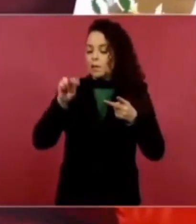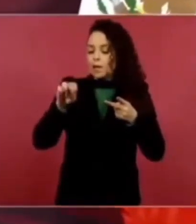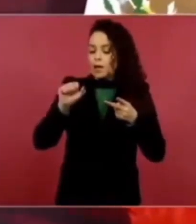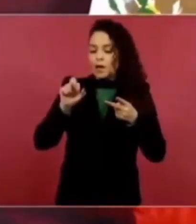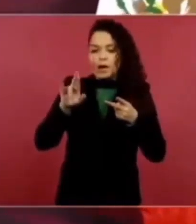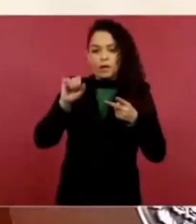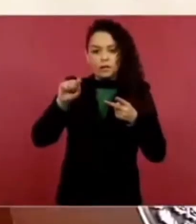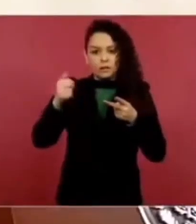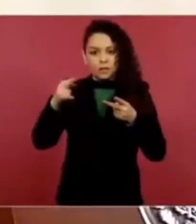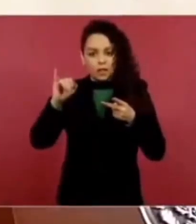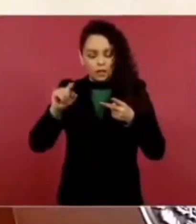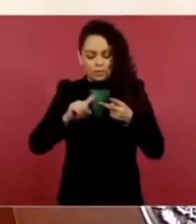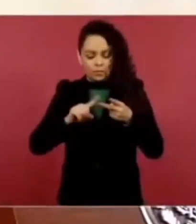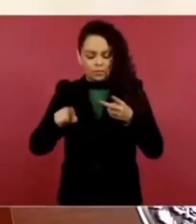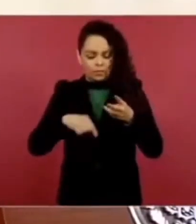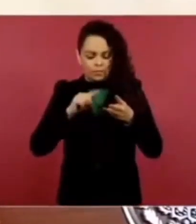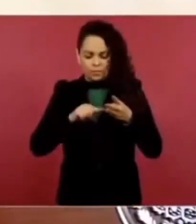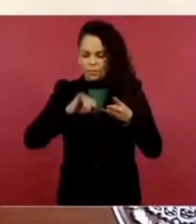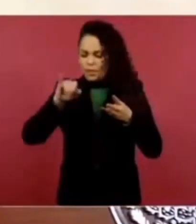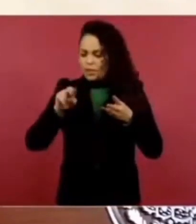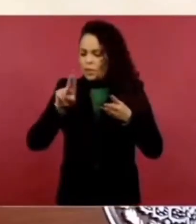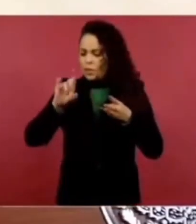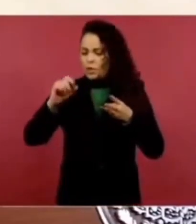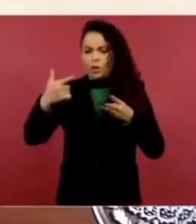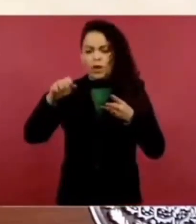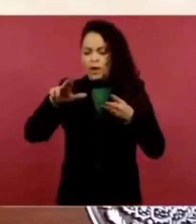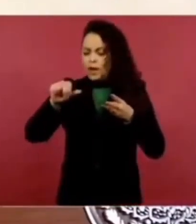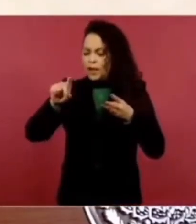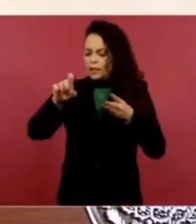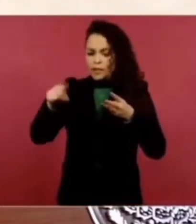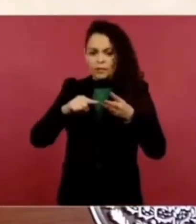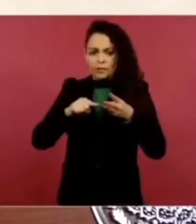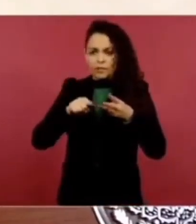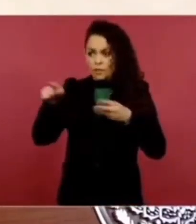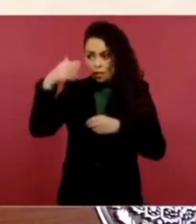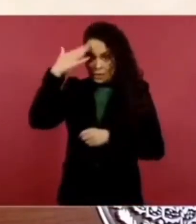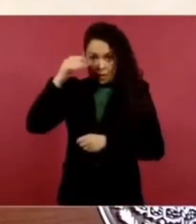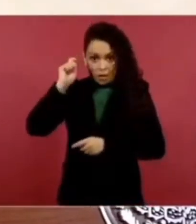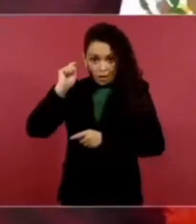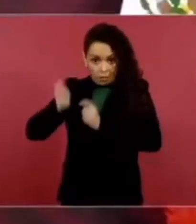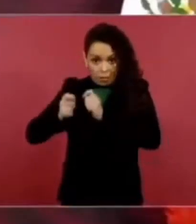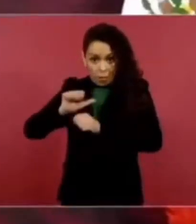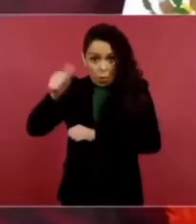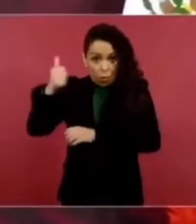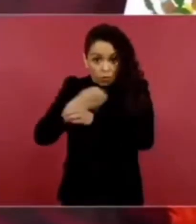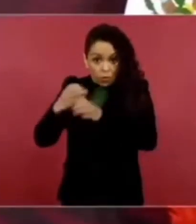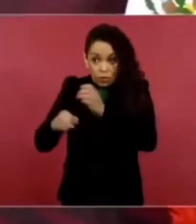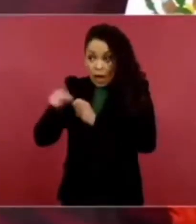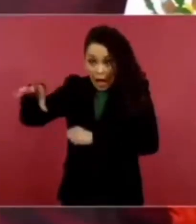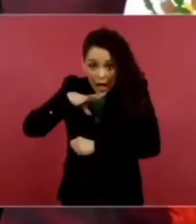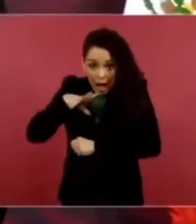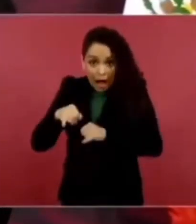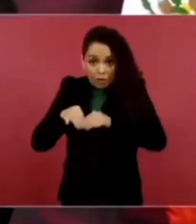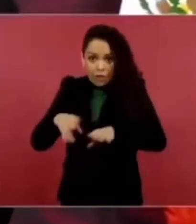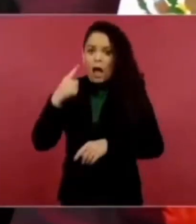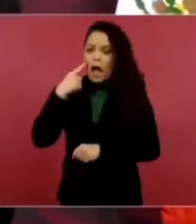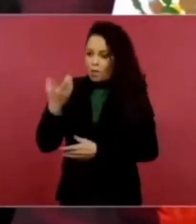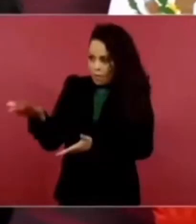¿Cómo se llama? Julio Hernández. ¿Tienen otra información? Que la den a conocer. Bueno, pero eso no